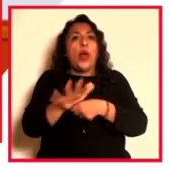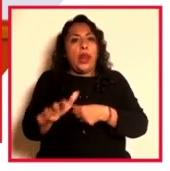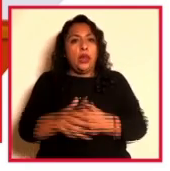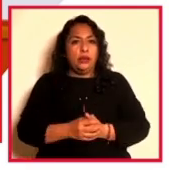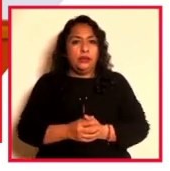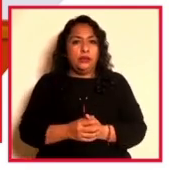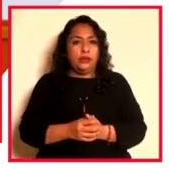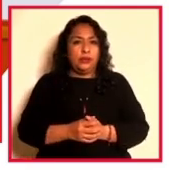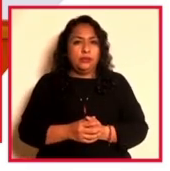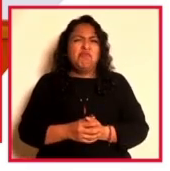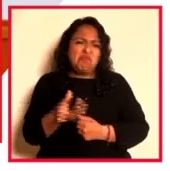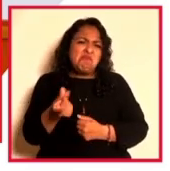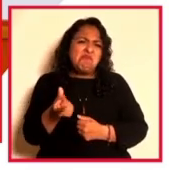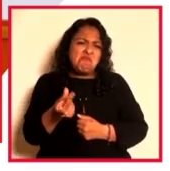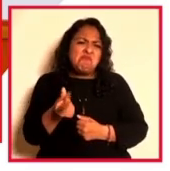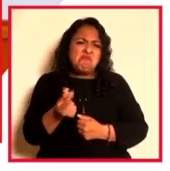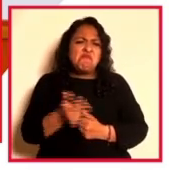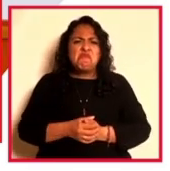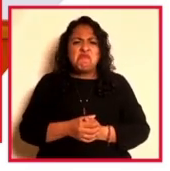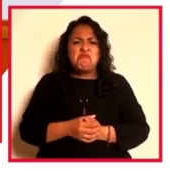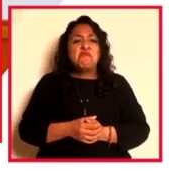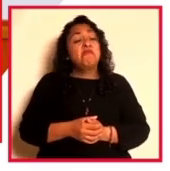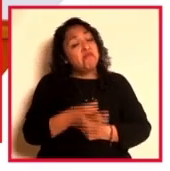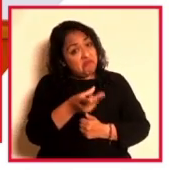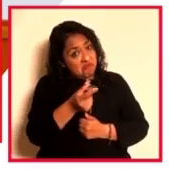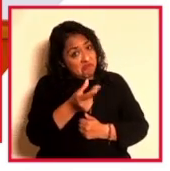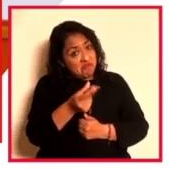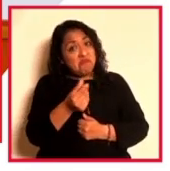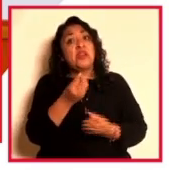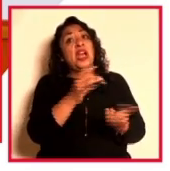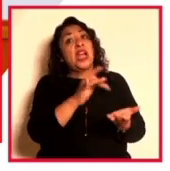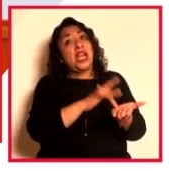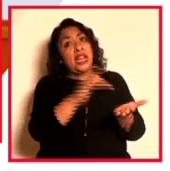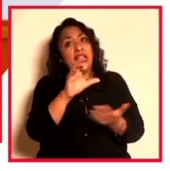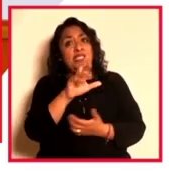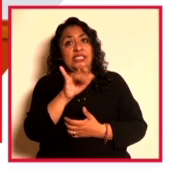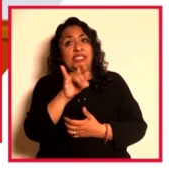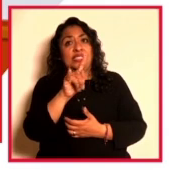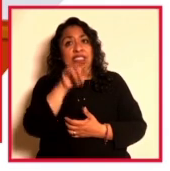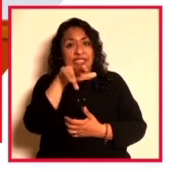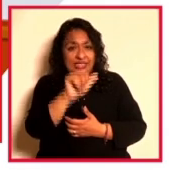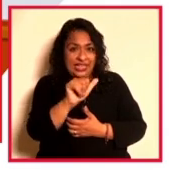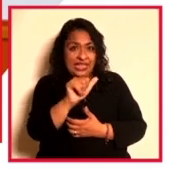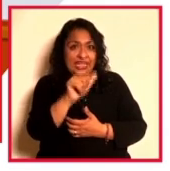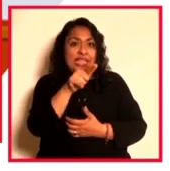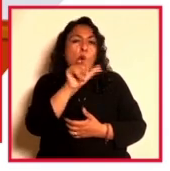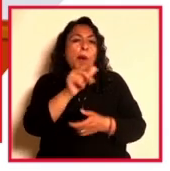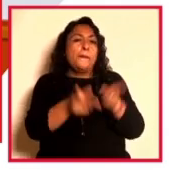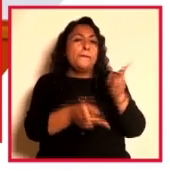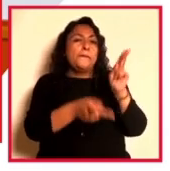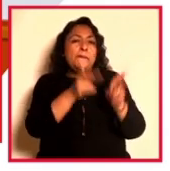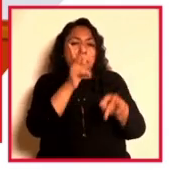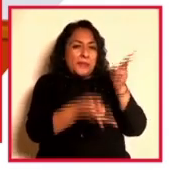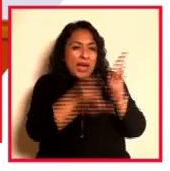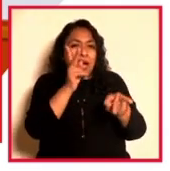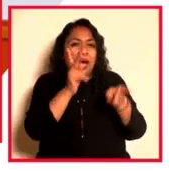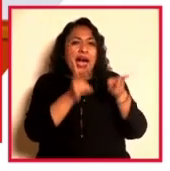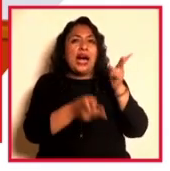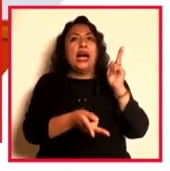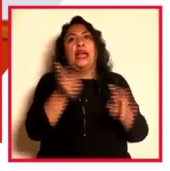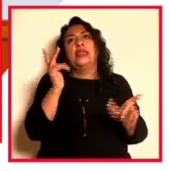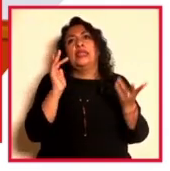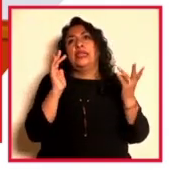un perro un perro Muchas gracias Cristina por esta plática por eh